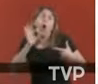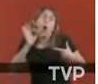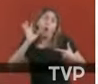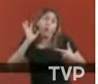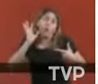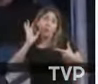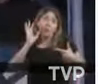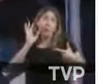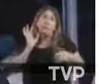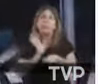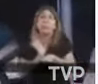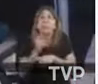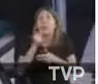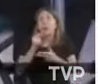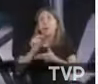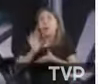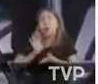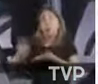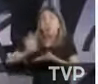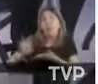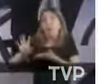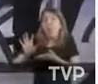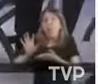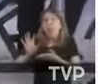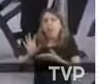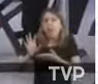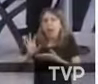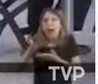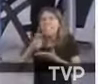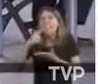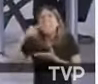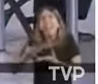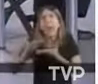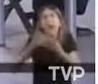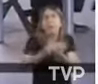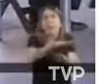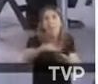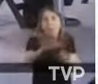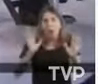o hecha de una manera que no beneficia a los pueblos,